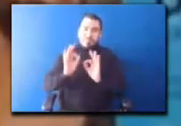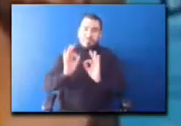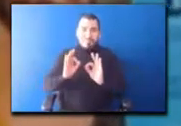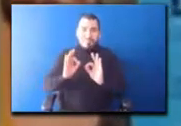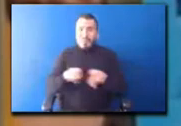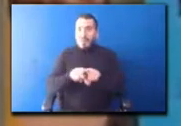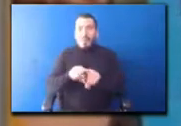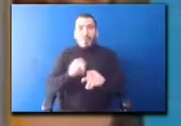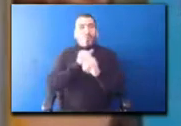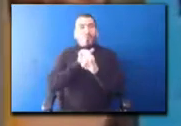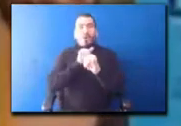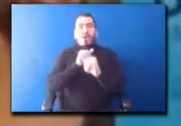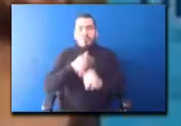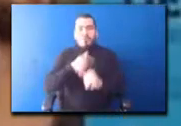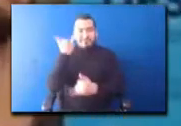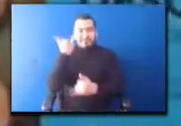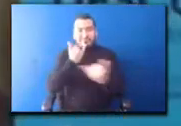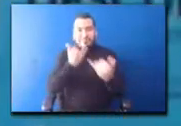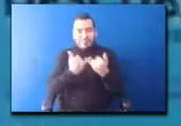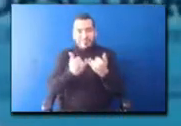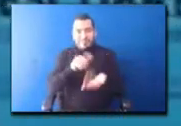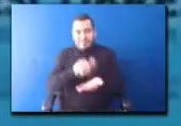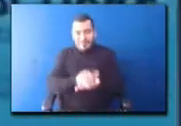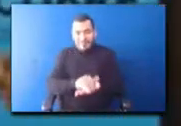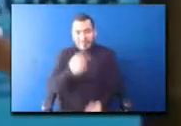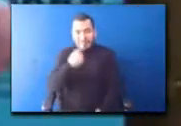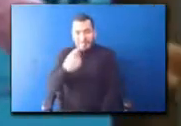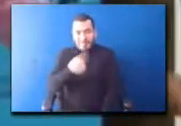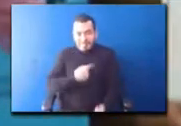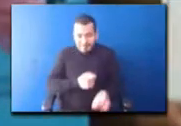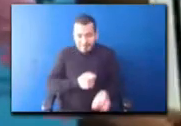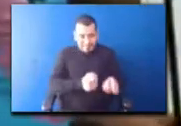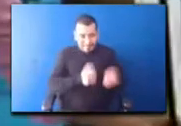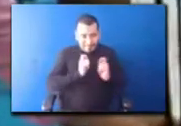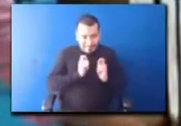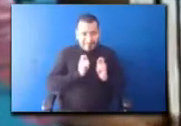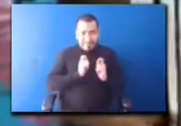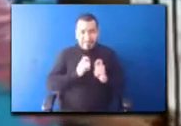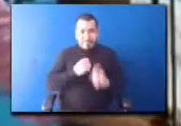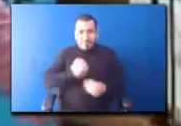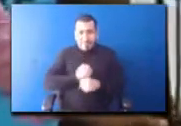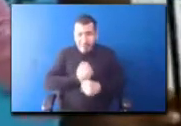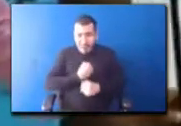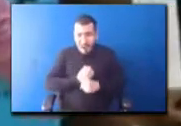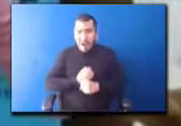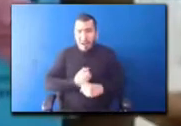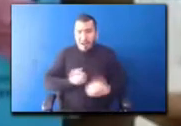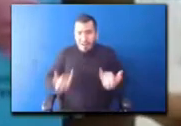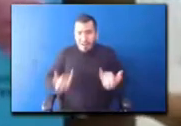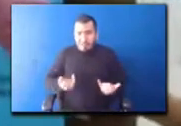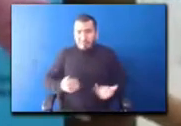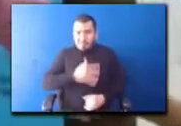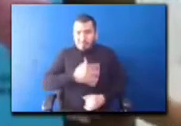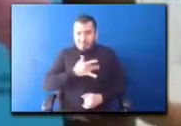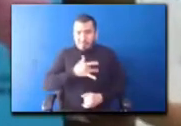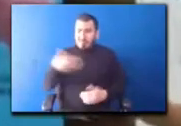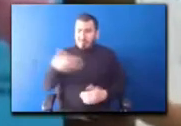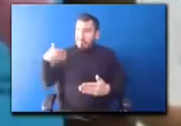y comparto esa identidad con lo que usted estaba mencionando de haber trabajado y tener la convicción de, por un buen